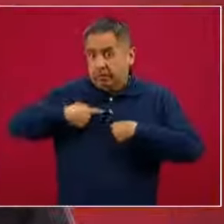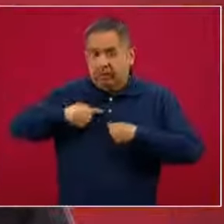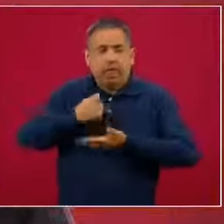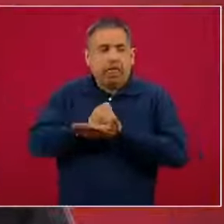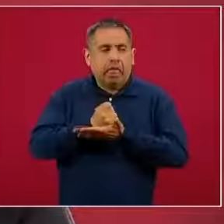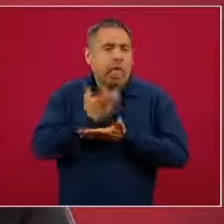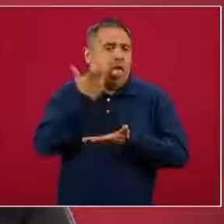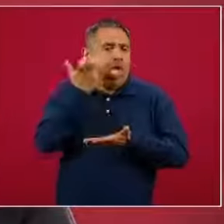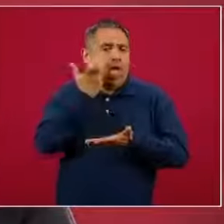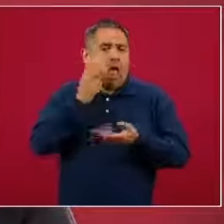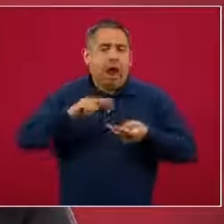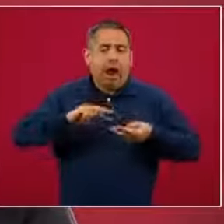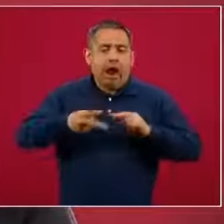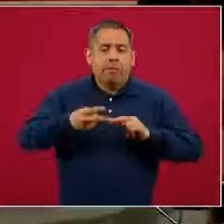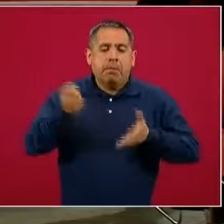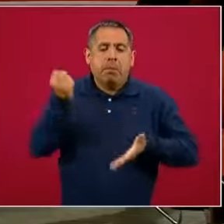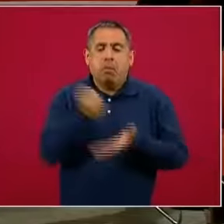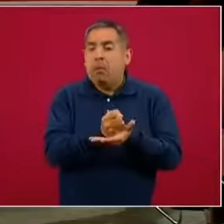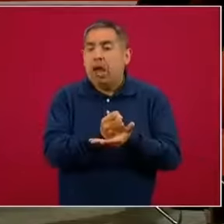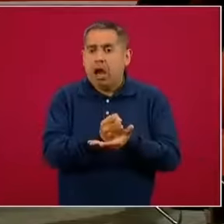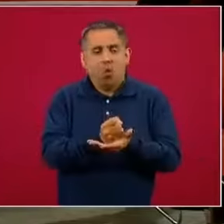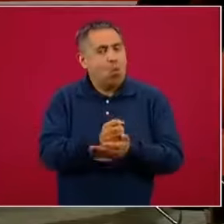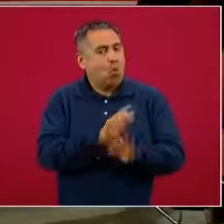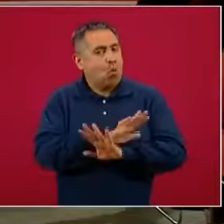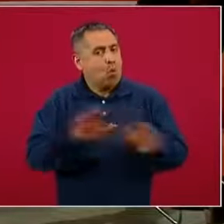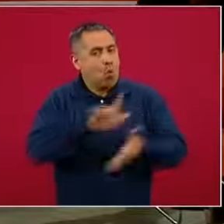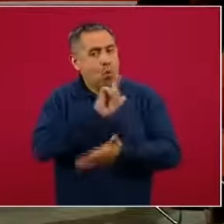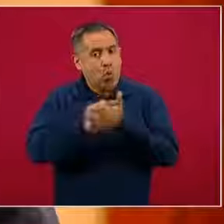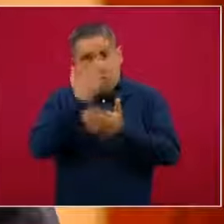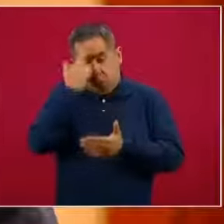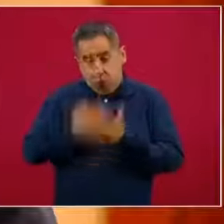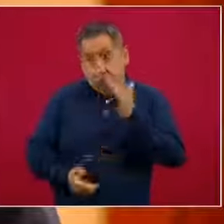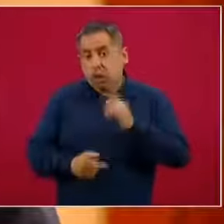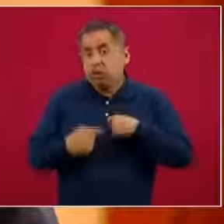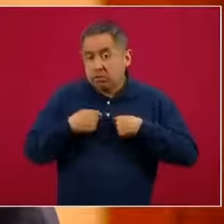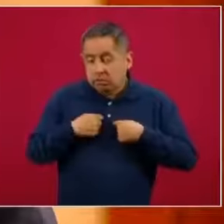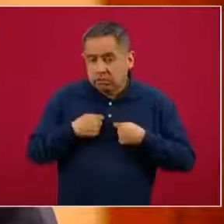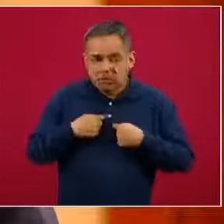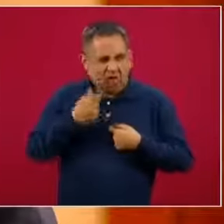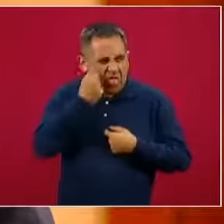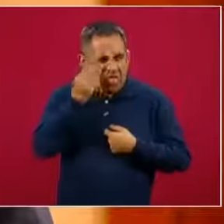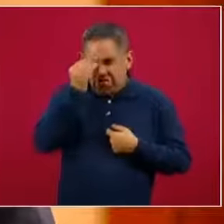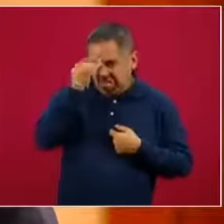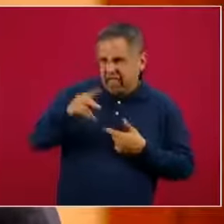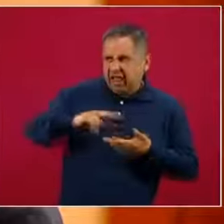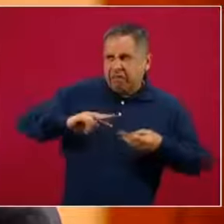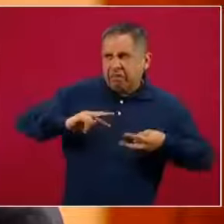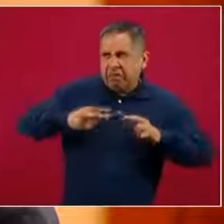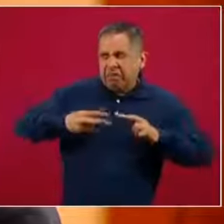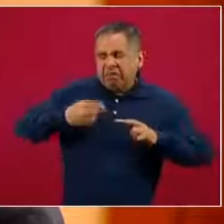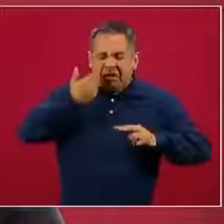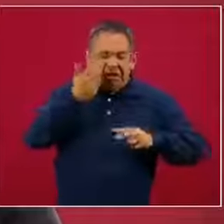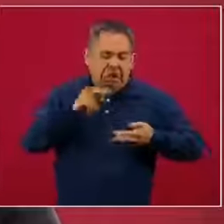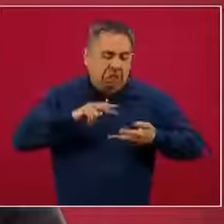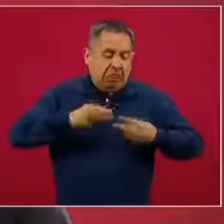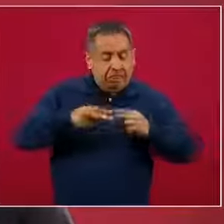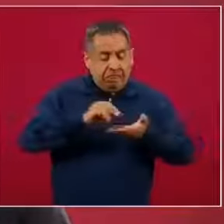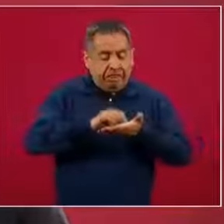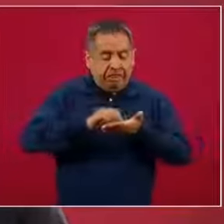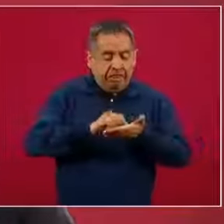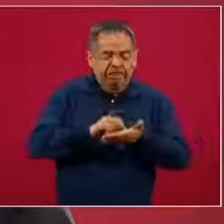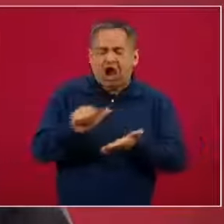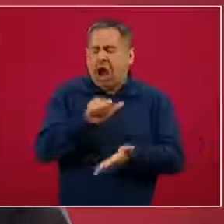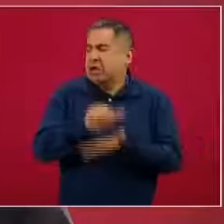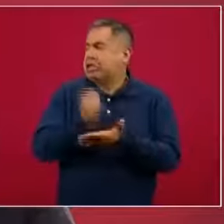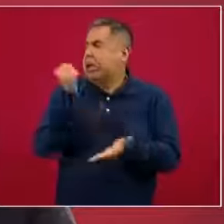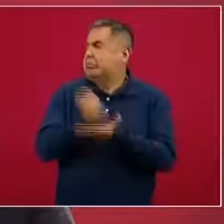de certificar la muerte y si lo hace con dolo, es decir, con intención de alterar el